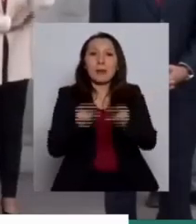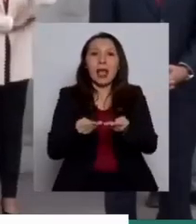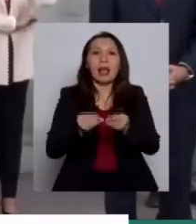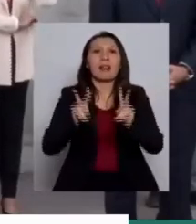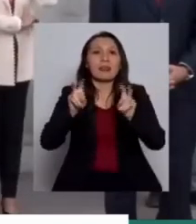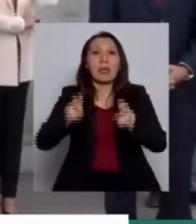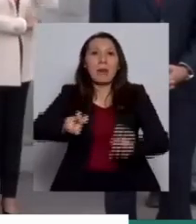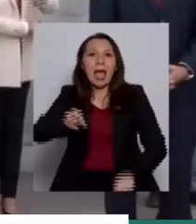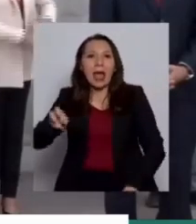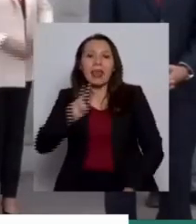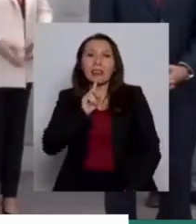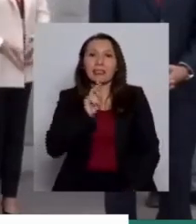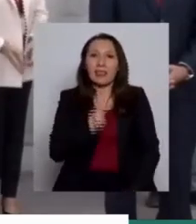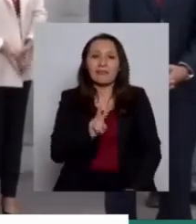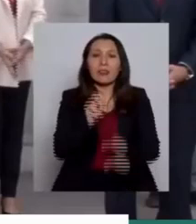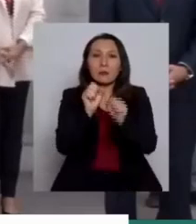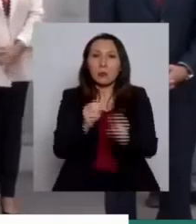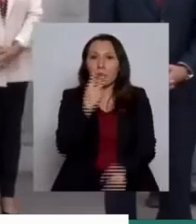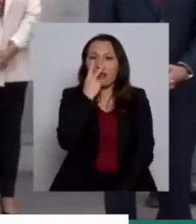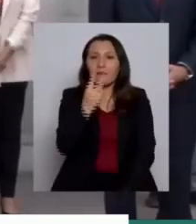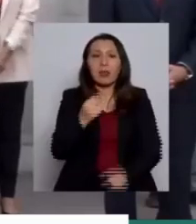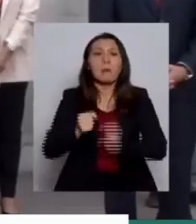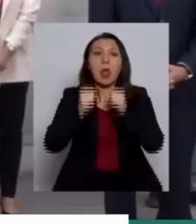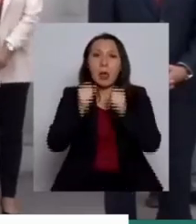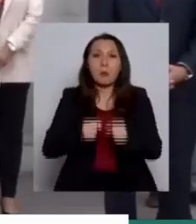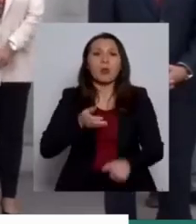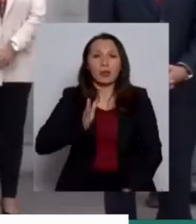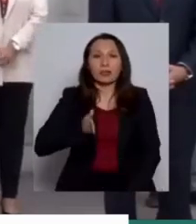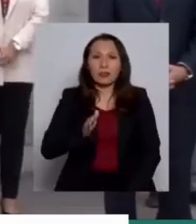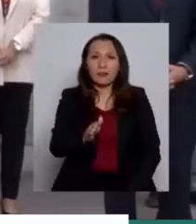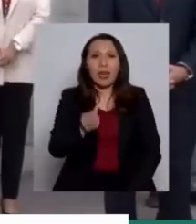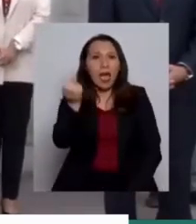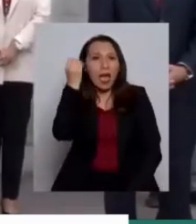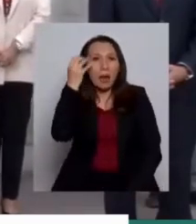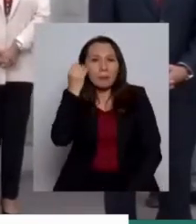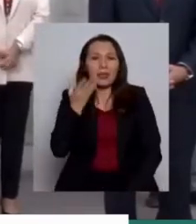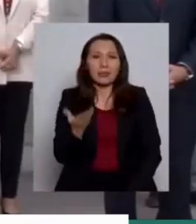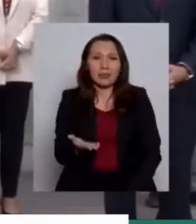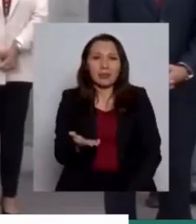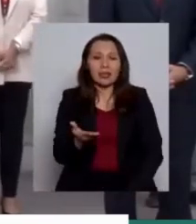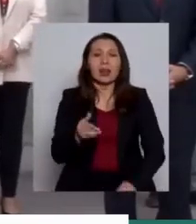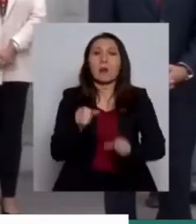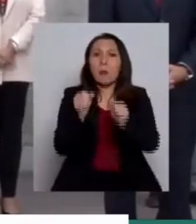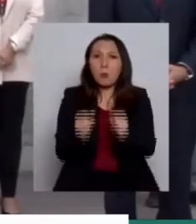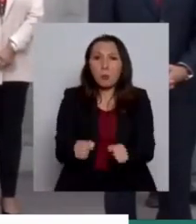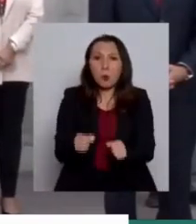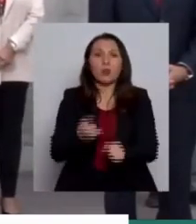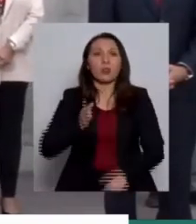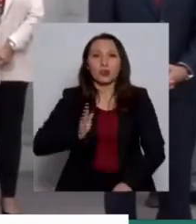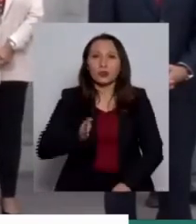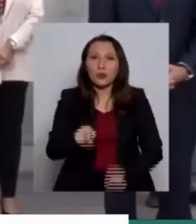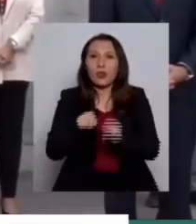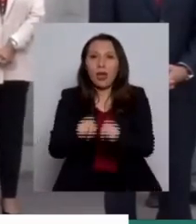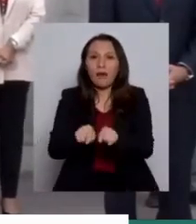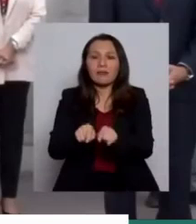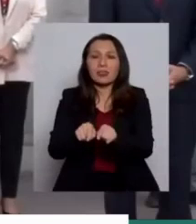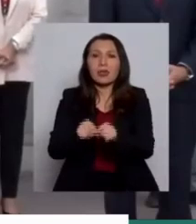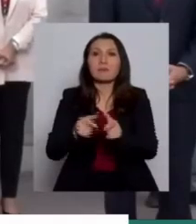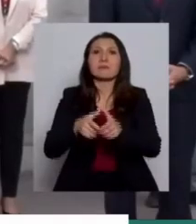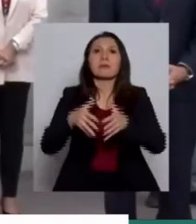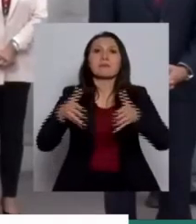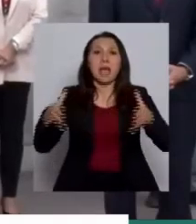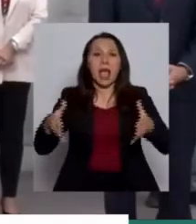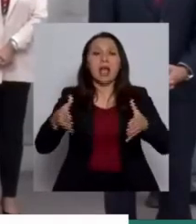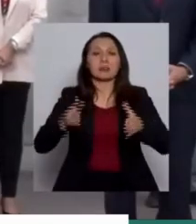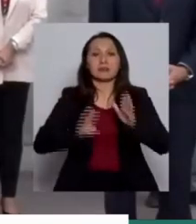que es uno de los puntos de ancla, uno de los puntos clave que tiene como horizonte el gobierno de Sebastián Piñera. Poner en